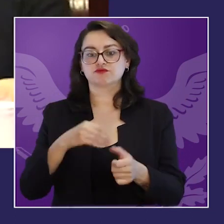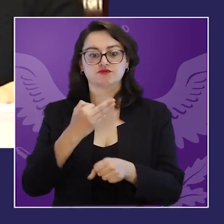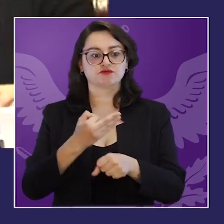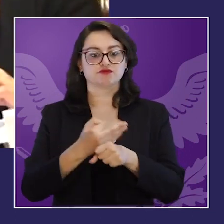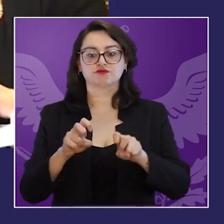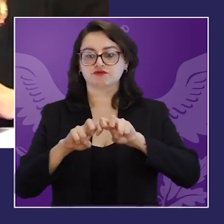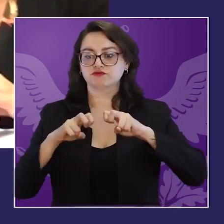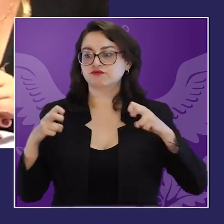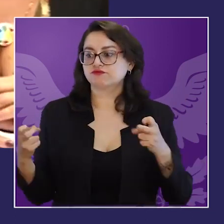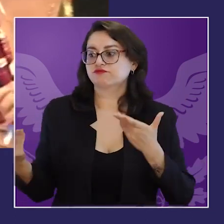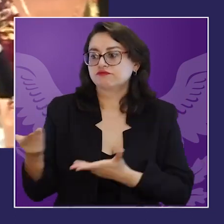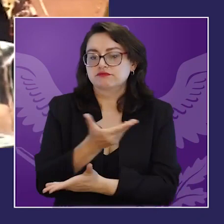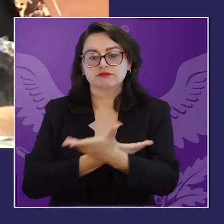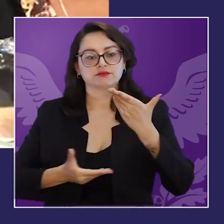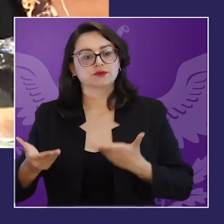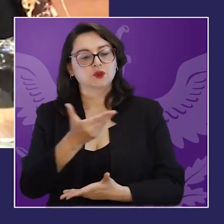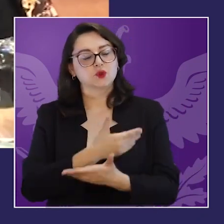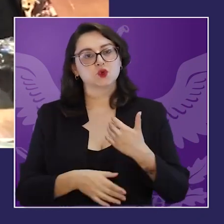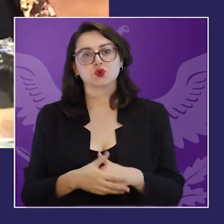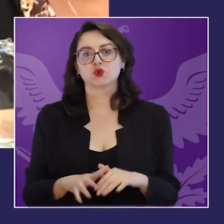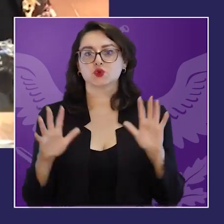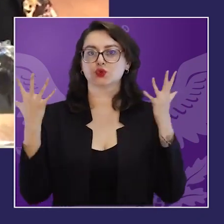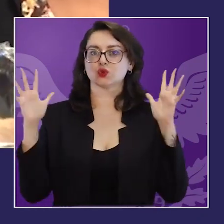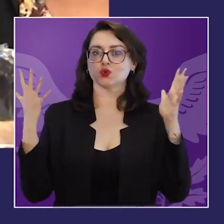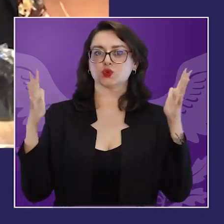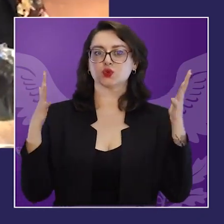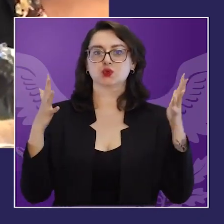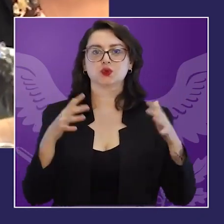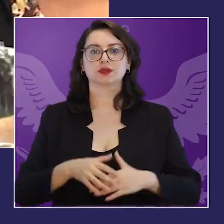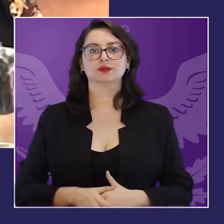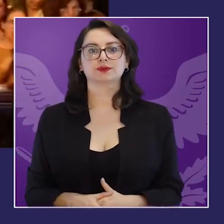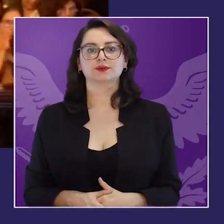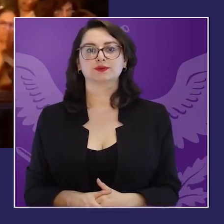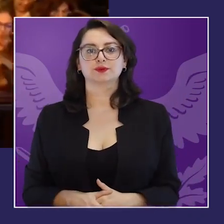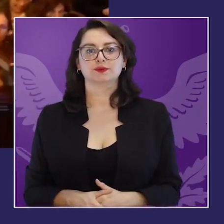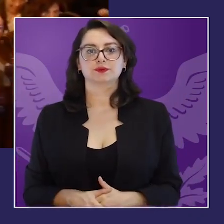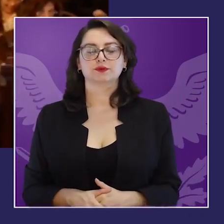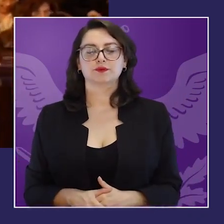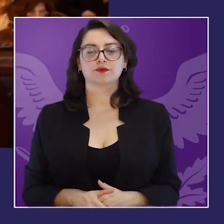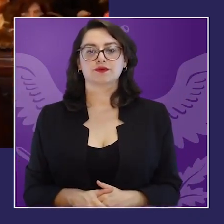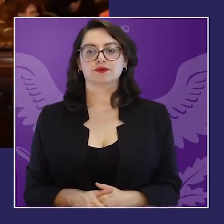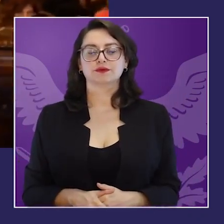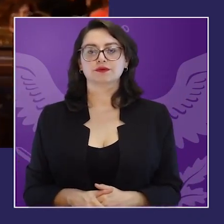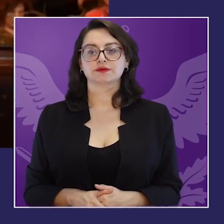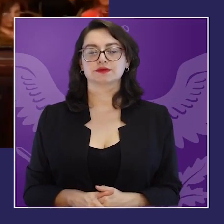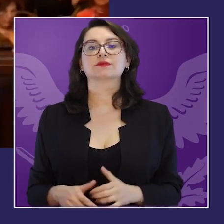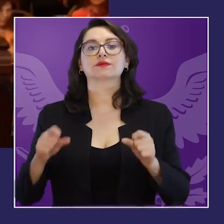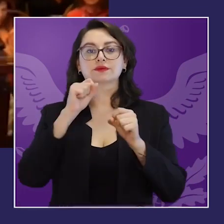Yo creo que ha sido un panel muy rico. Vamos a darle un aplauso a nuestras panelistas.